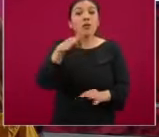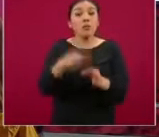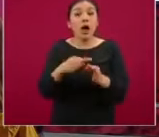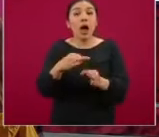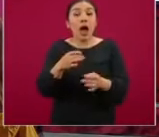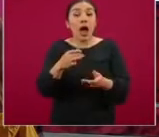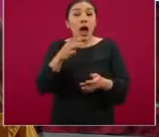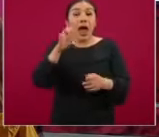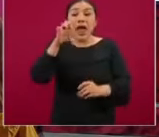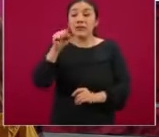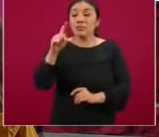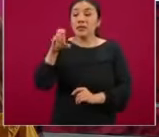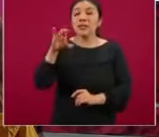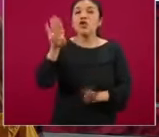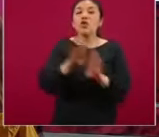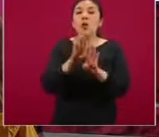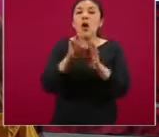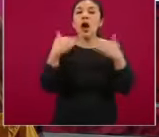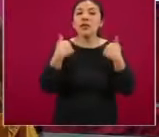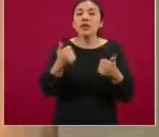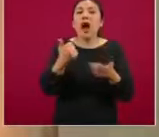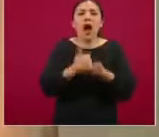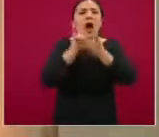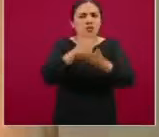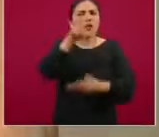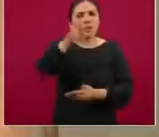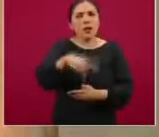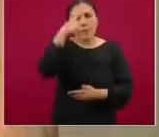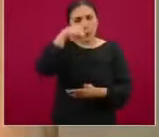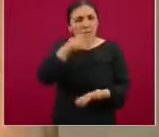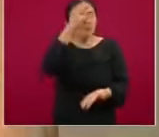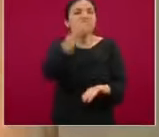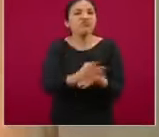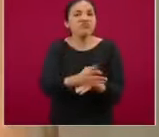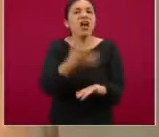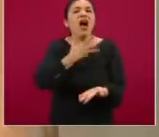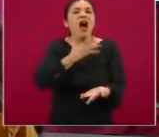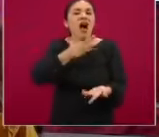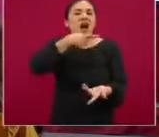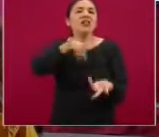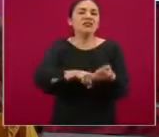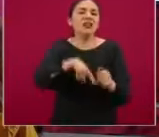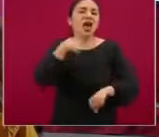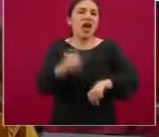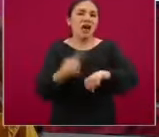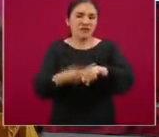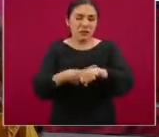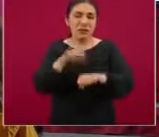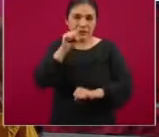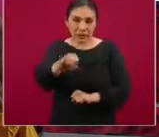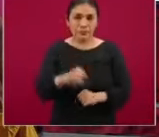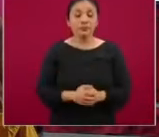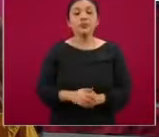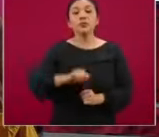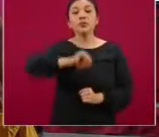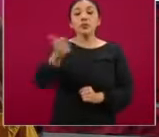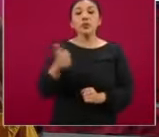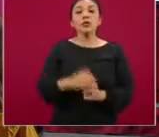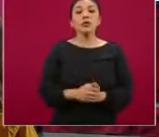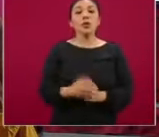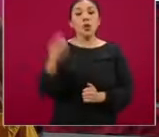alta, entonces nos ayuda de una muy buena manera a confirmar casos de la enfermedad. Si nos vamos a las